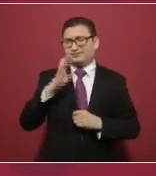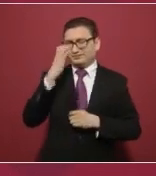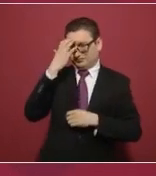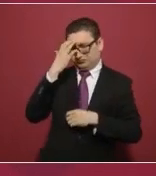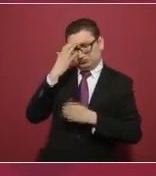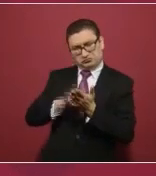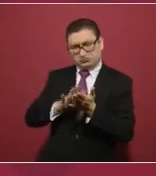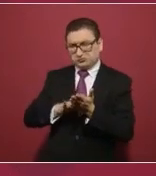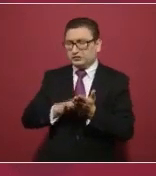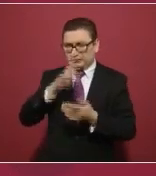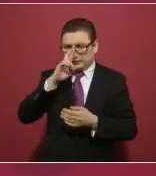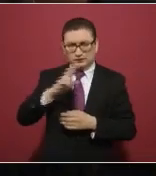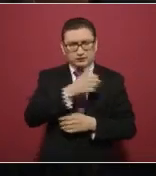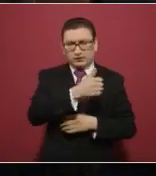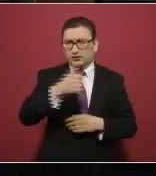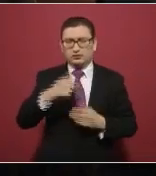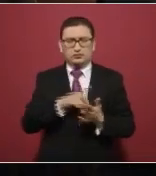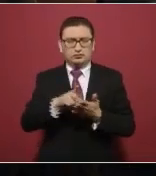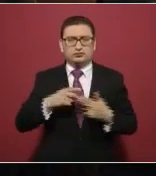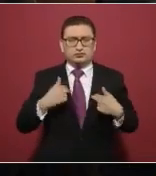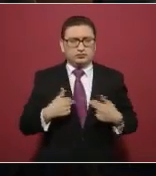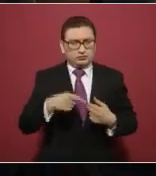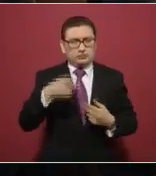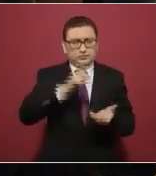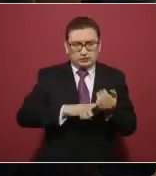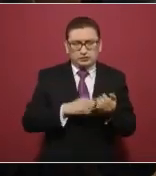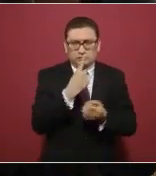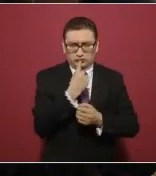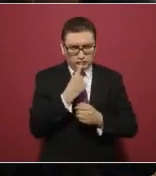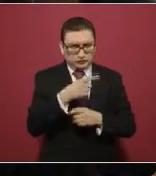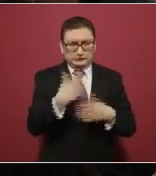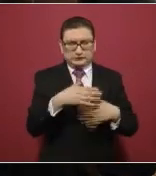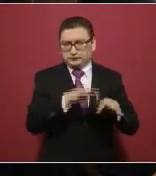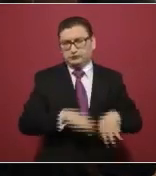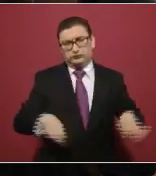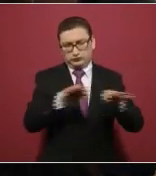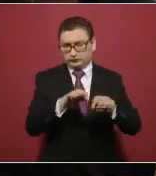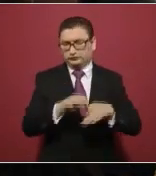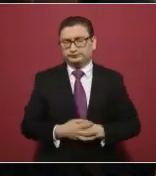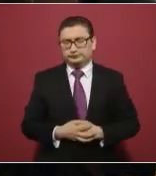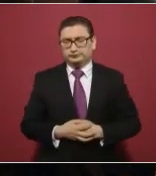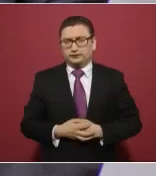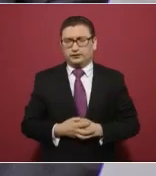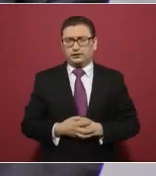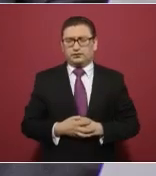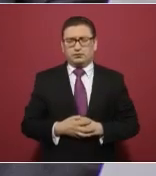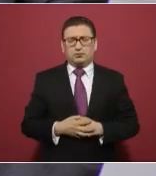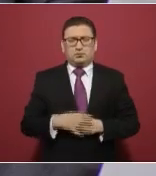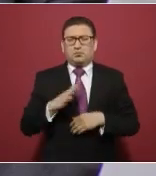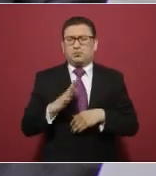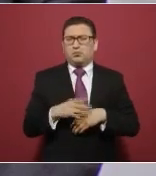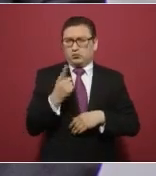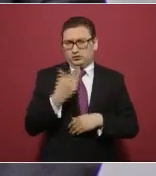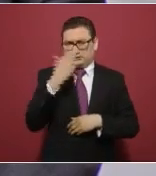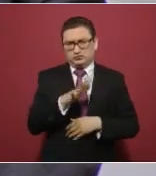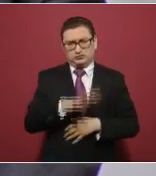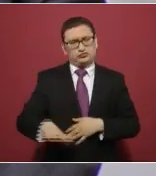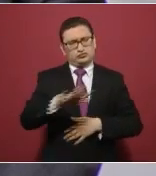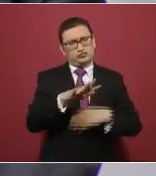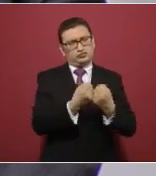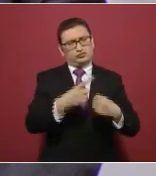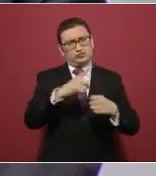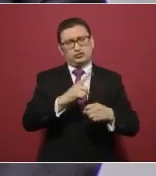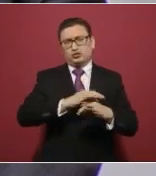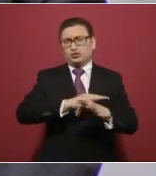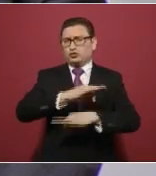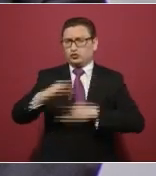respeto de los derechos de quienes integran las corporaciones policiales son clave. Porque es cierto que toda sociedad tiene que garantizar